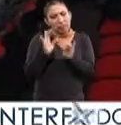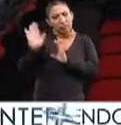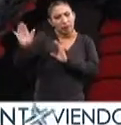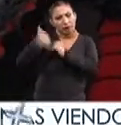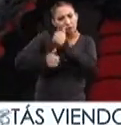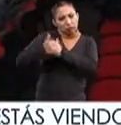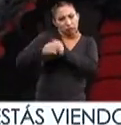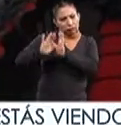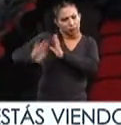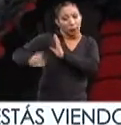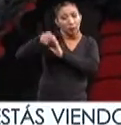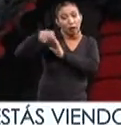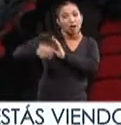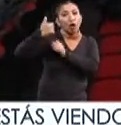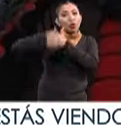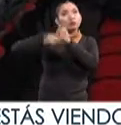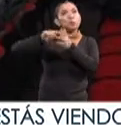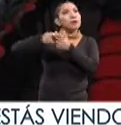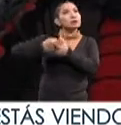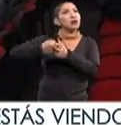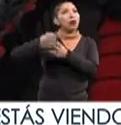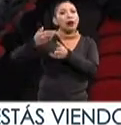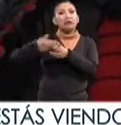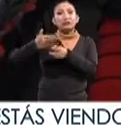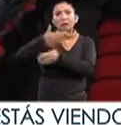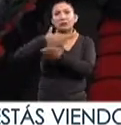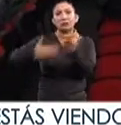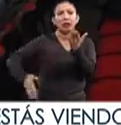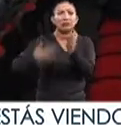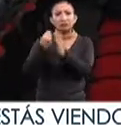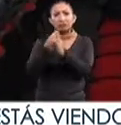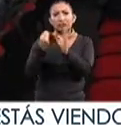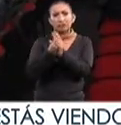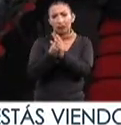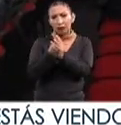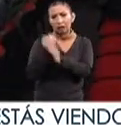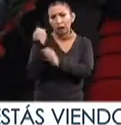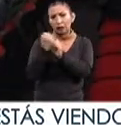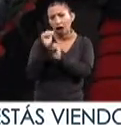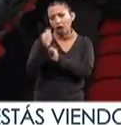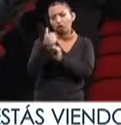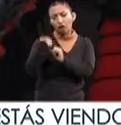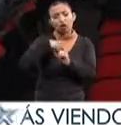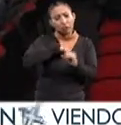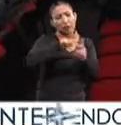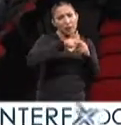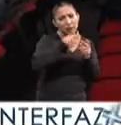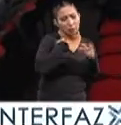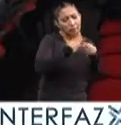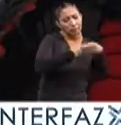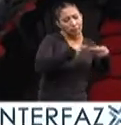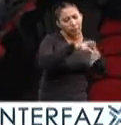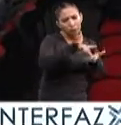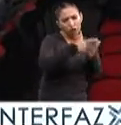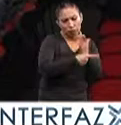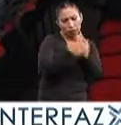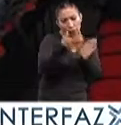Independientemente del concurso, ya que se generó más o menos a mitad del ciclo escolar, desde agosto nosotros iniciamos con este